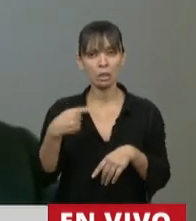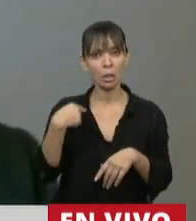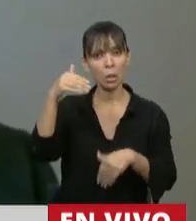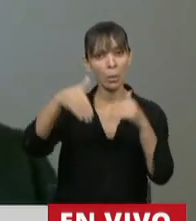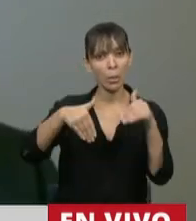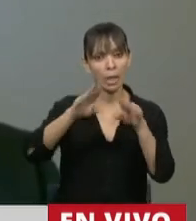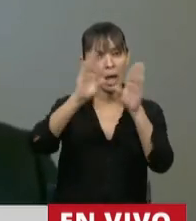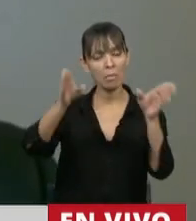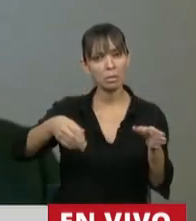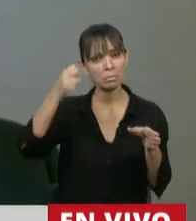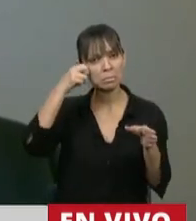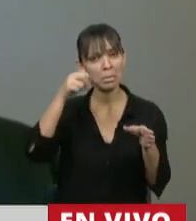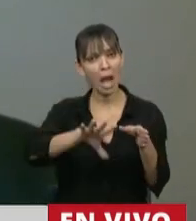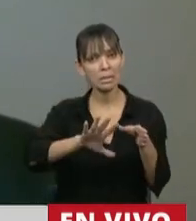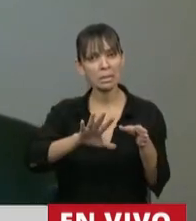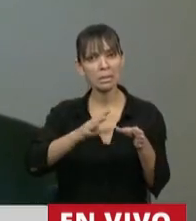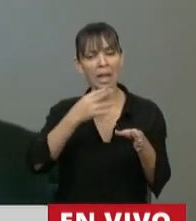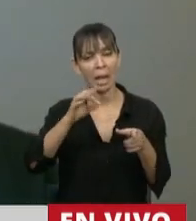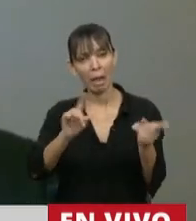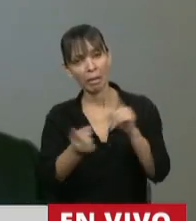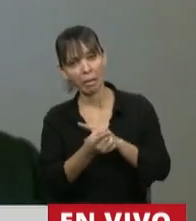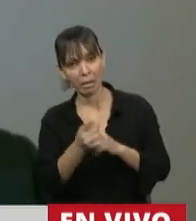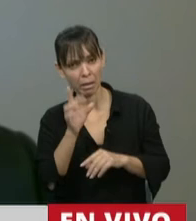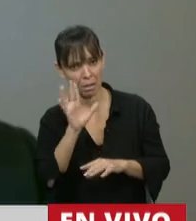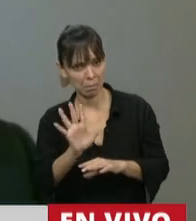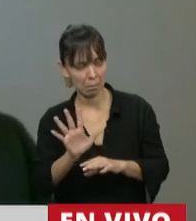el recinto lo que no hemos votado.